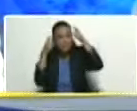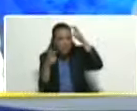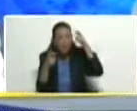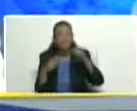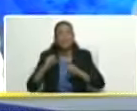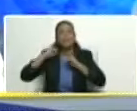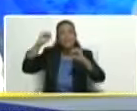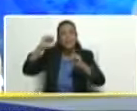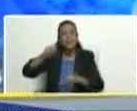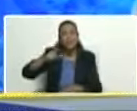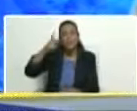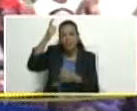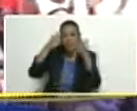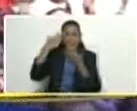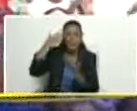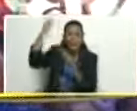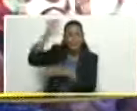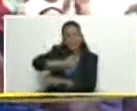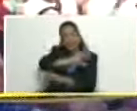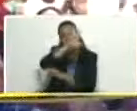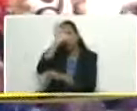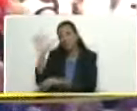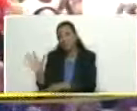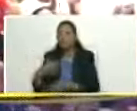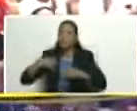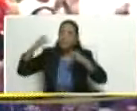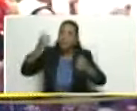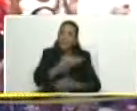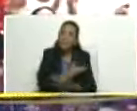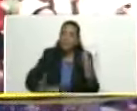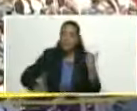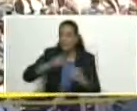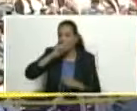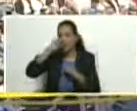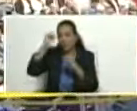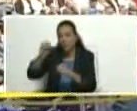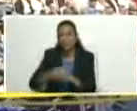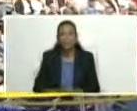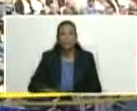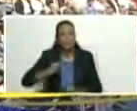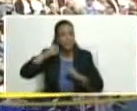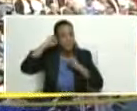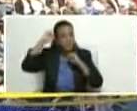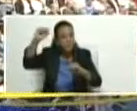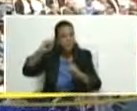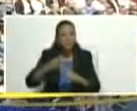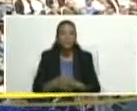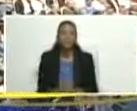¡viva el comandante Hugo Chávez! ¡Que viva el presidente Nicolás Maduro!